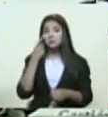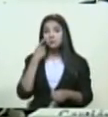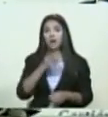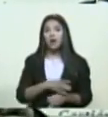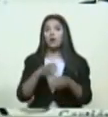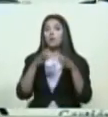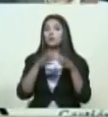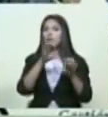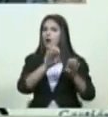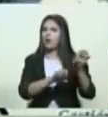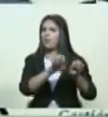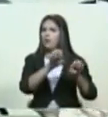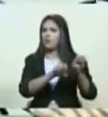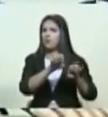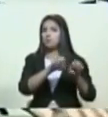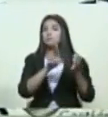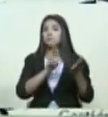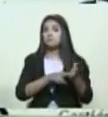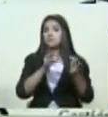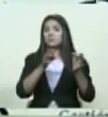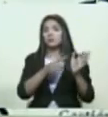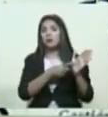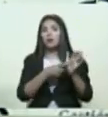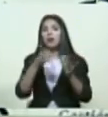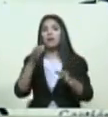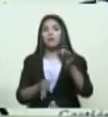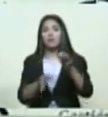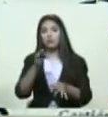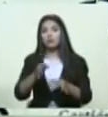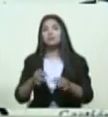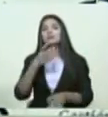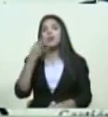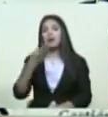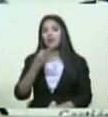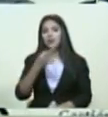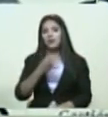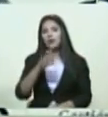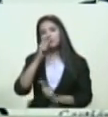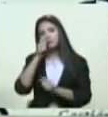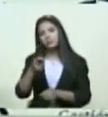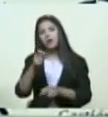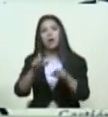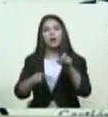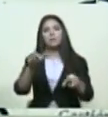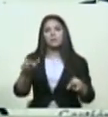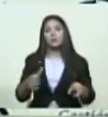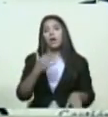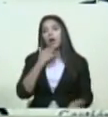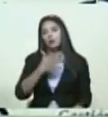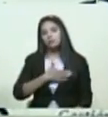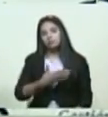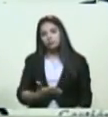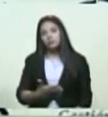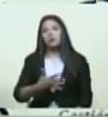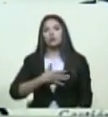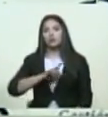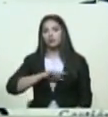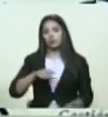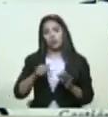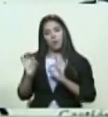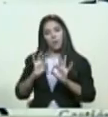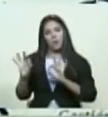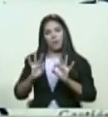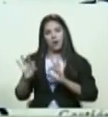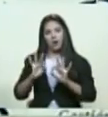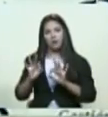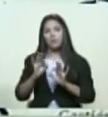Comisión a fin de garantizar la verdad, la justicia y la reparación de las víctimas. Un aporte que estamos ya preparando